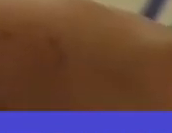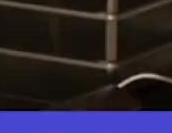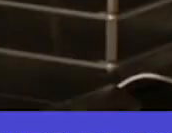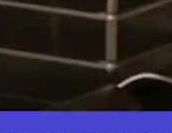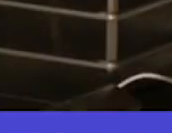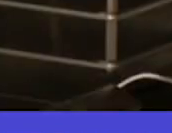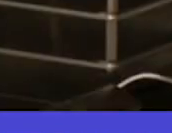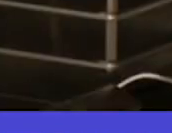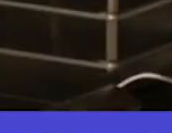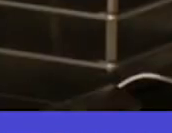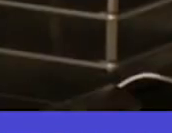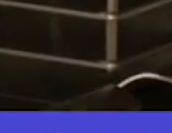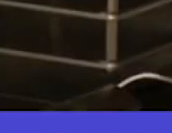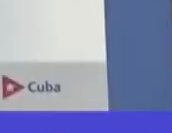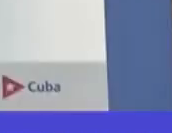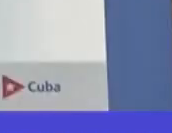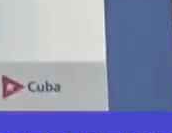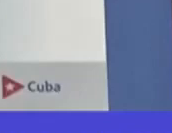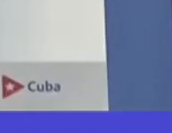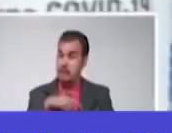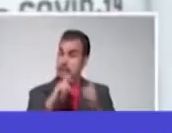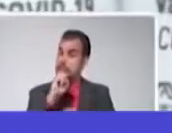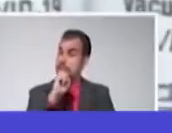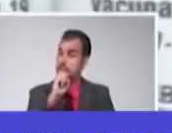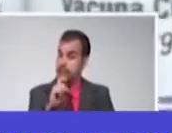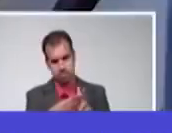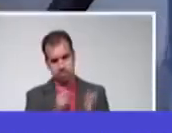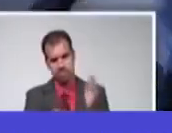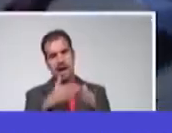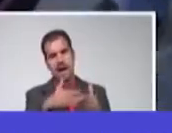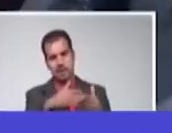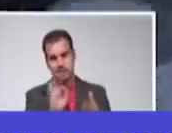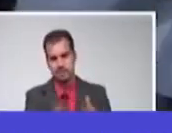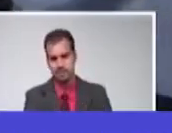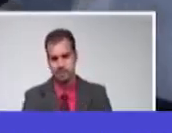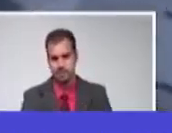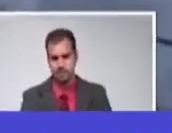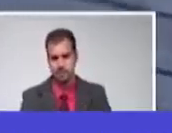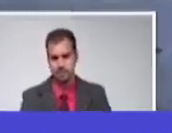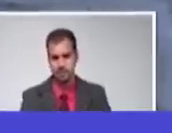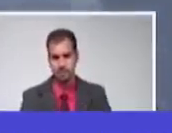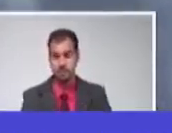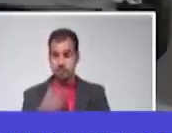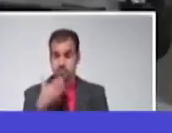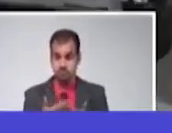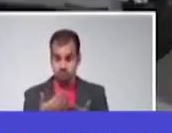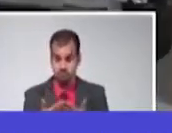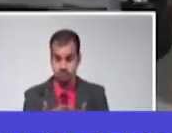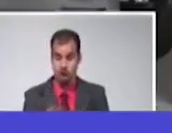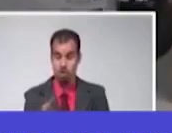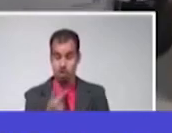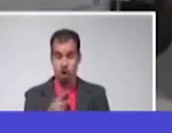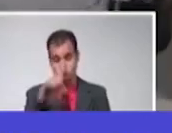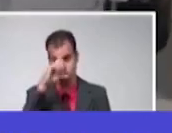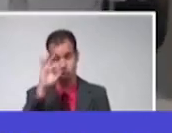En verano, el 60%. Y el 100% a final de año. El único, además, en hacerlo con